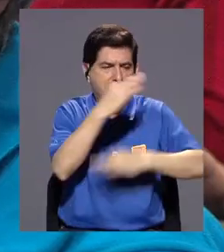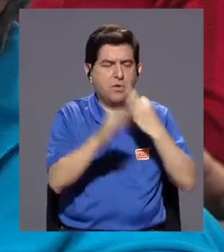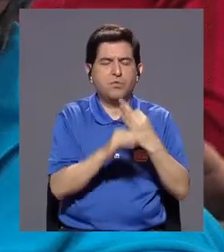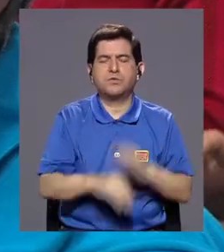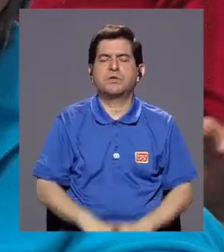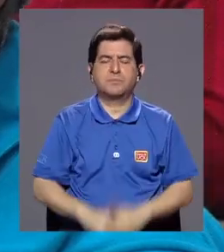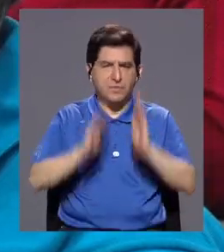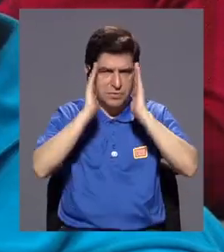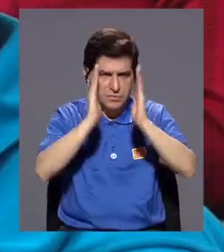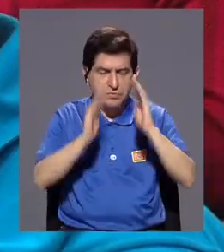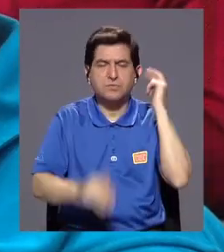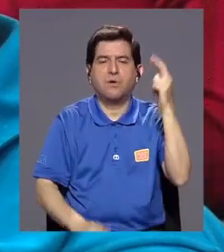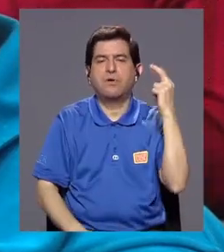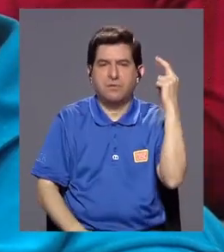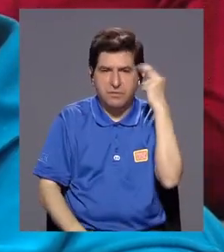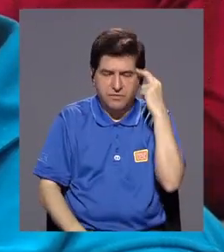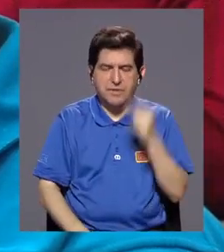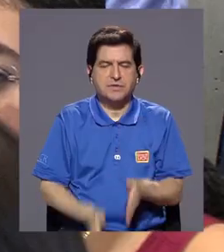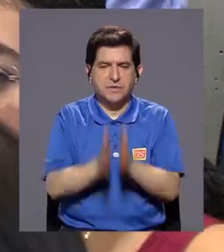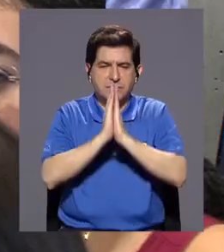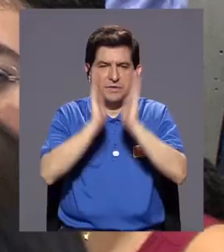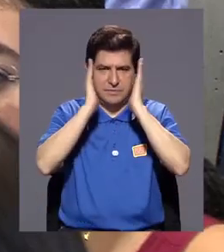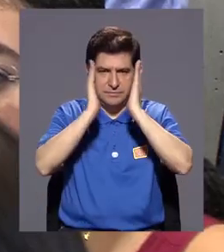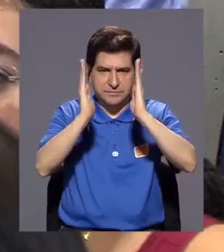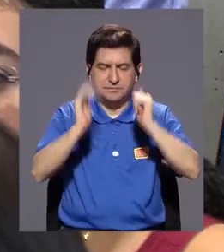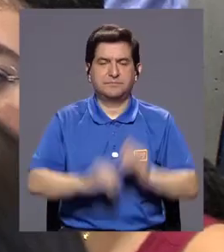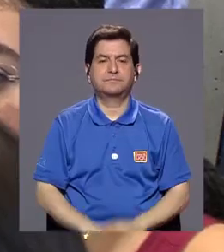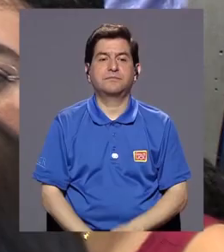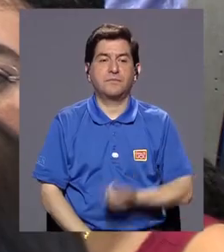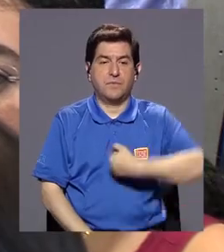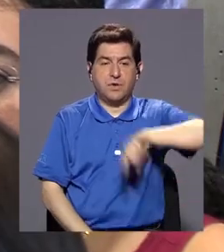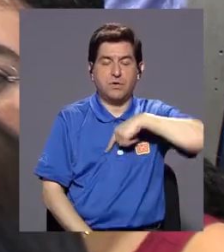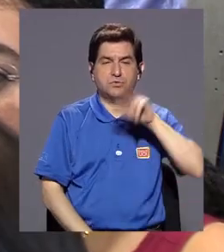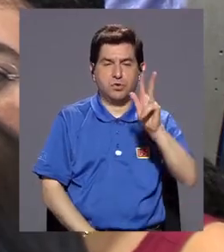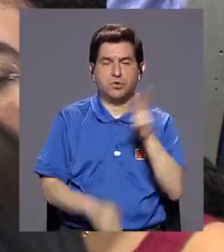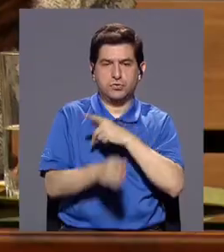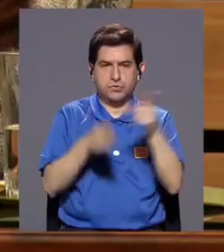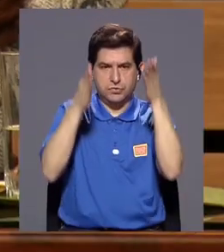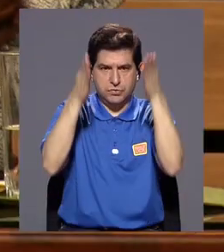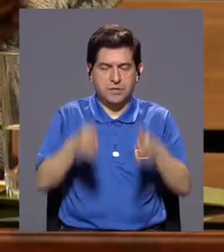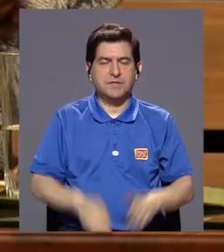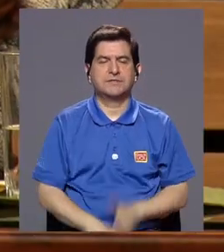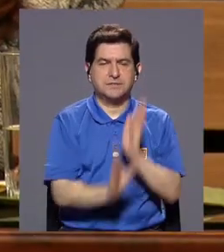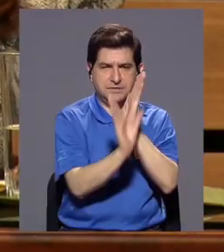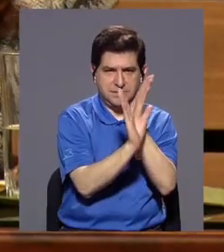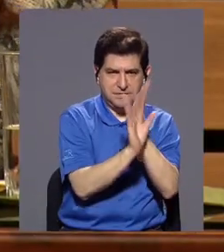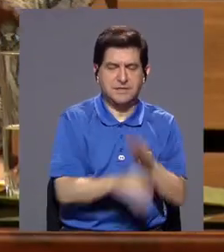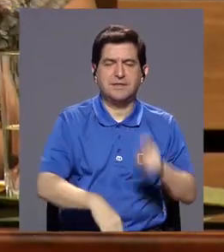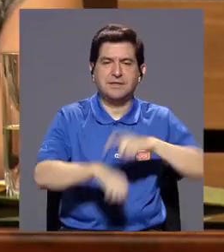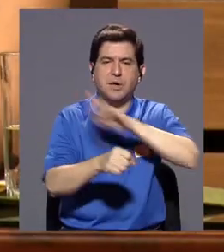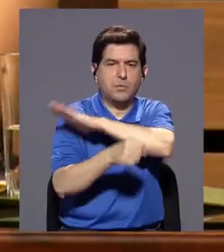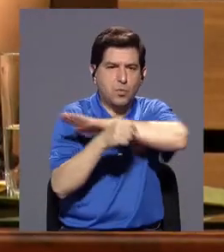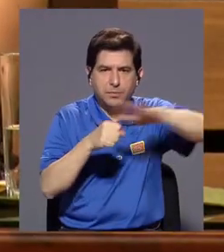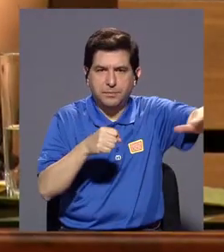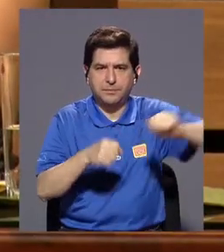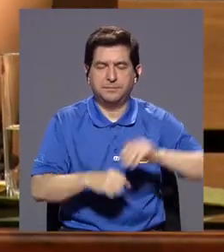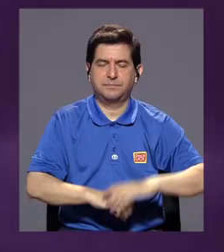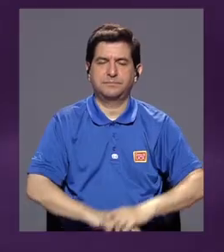de consulta o algunos motivos de consulta. Y somos tres profesionales en psicología de tiempo